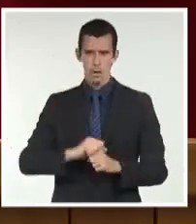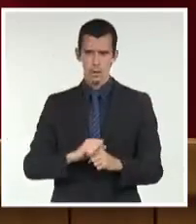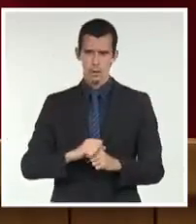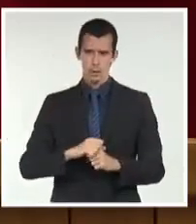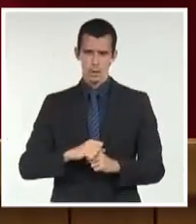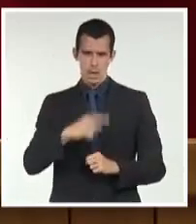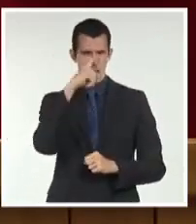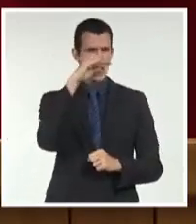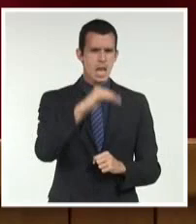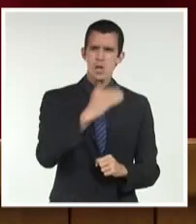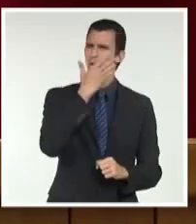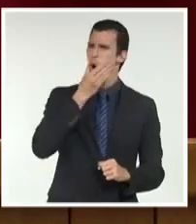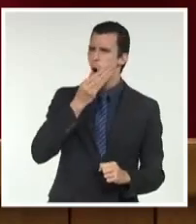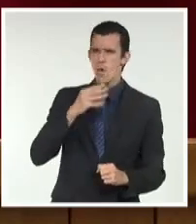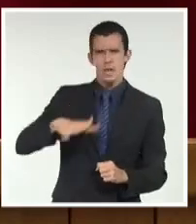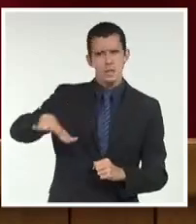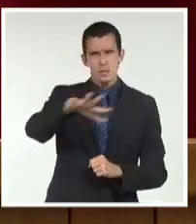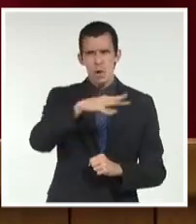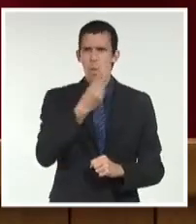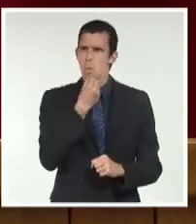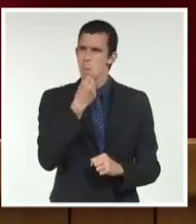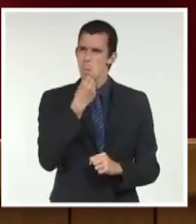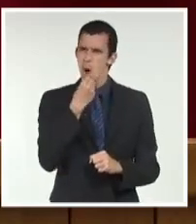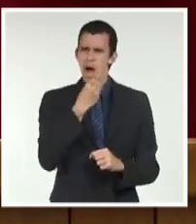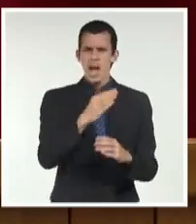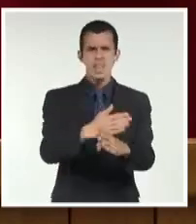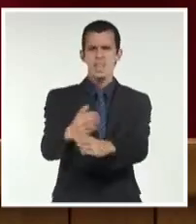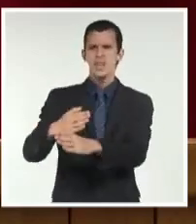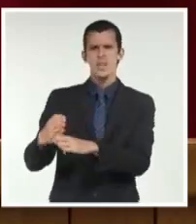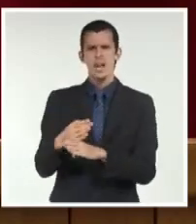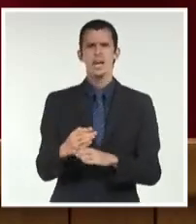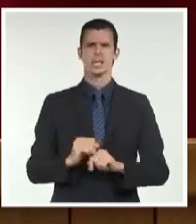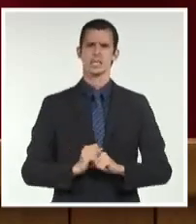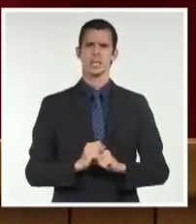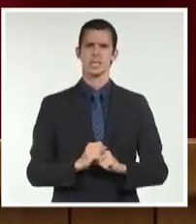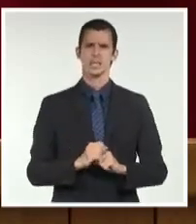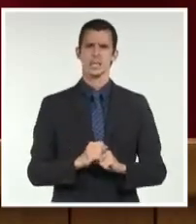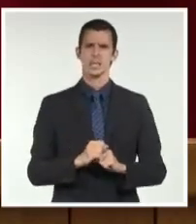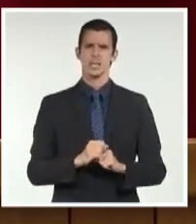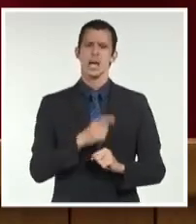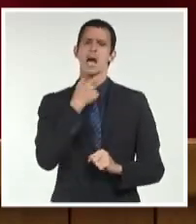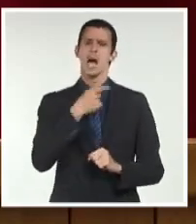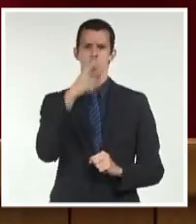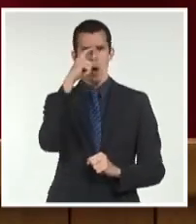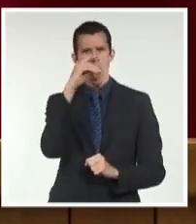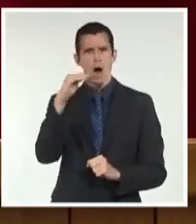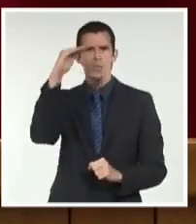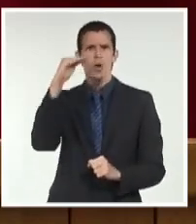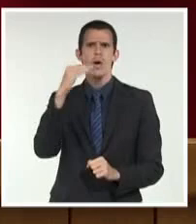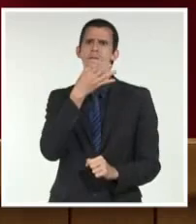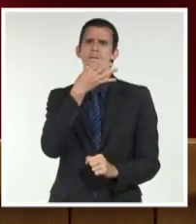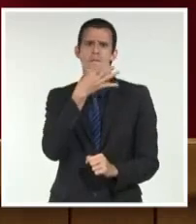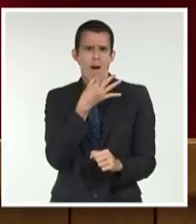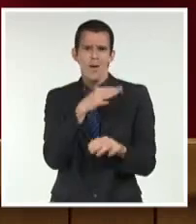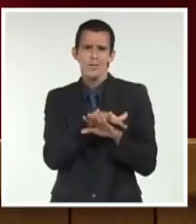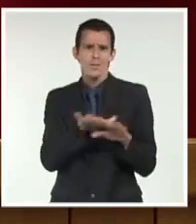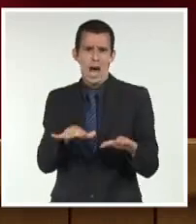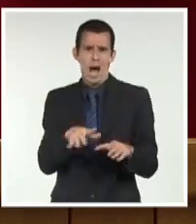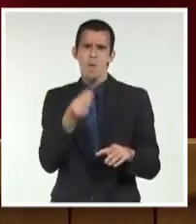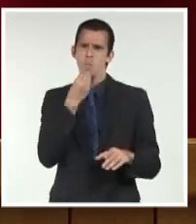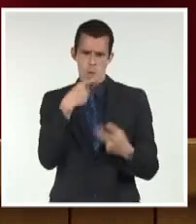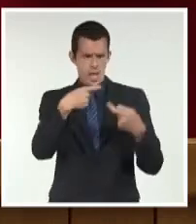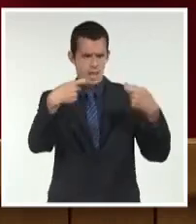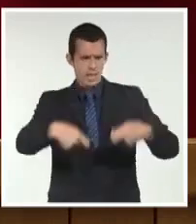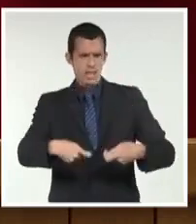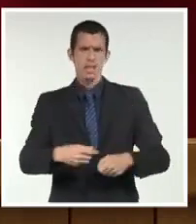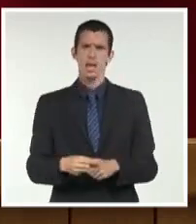por la autonomía y el poder de decisión de cada adulto mayor, por la inclusión de cada persona con discapacidad,